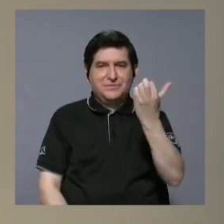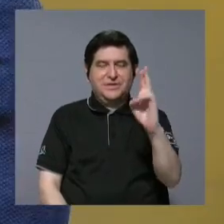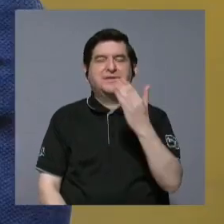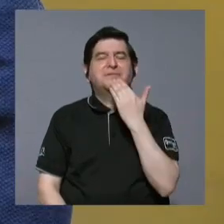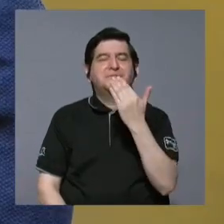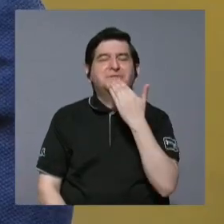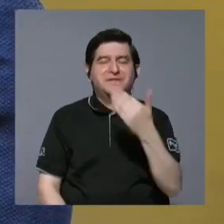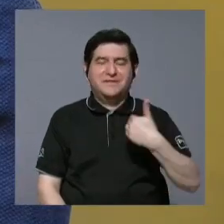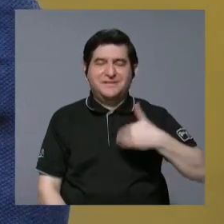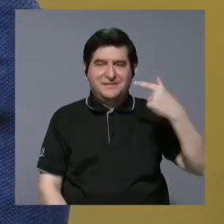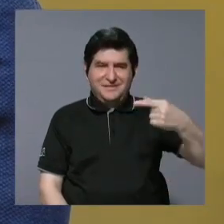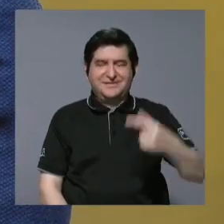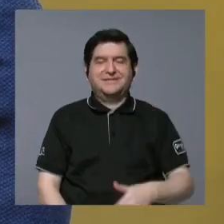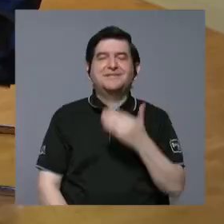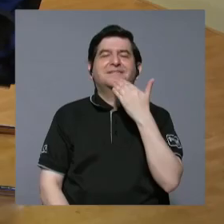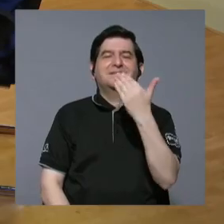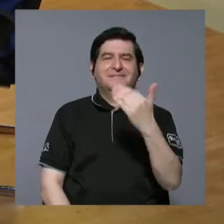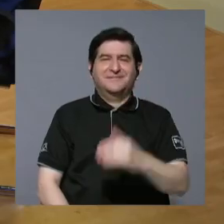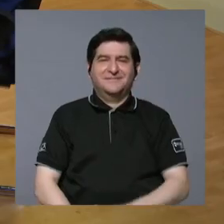don Gustavo. Muchas